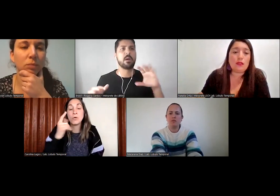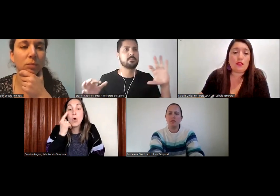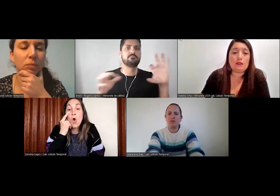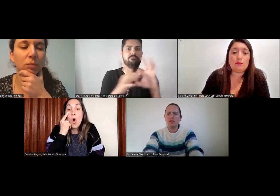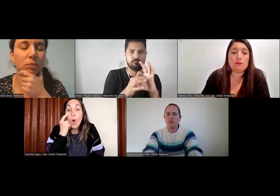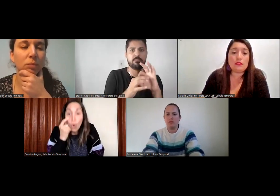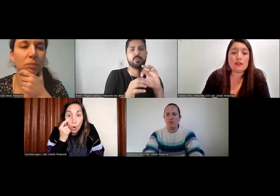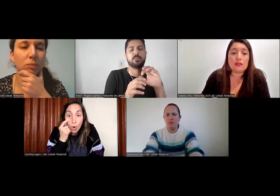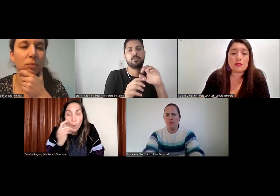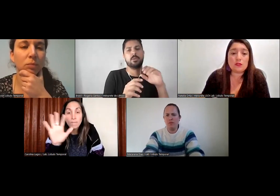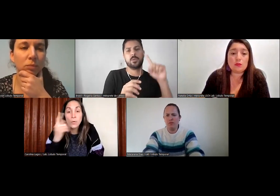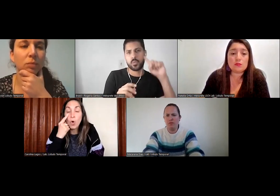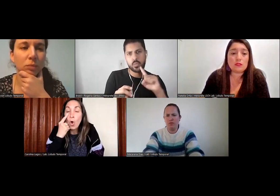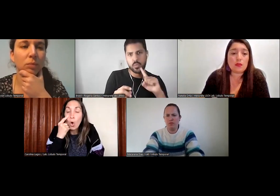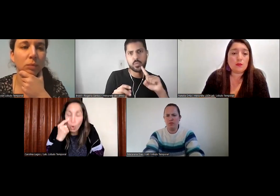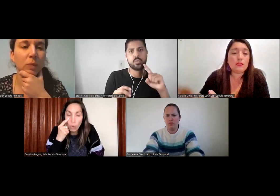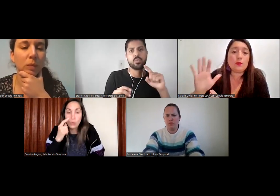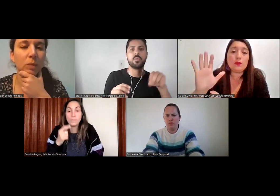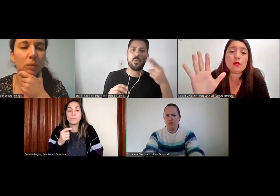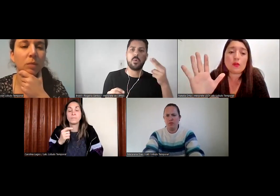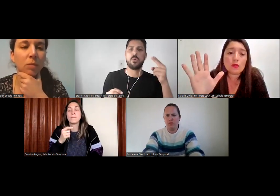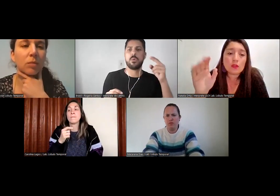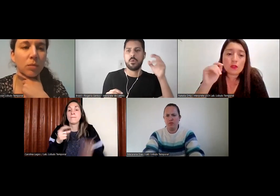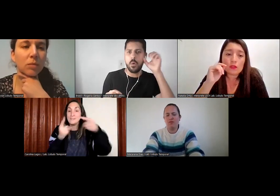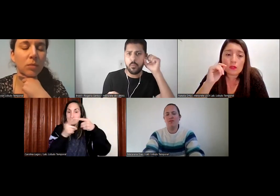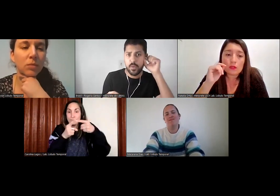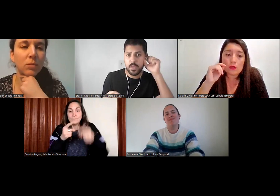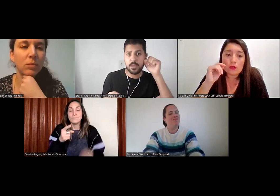sordas o están insertos en un sistema educativo. Pero ojo,